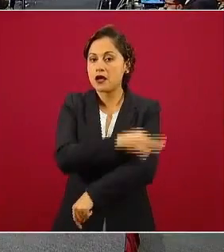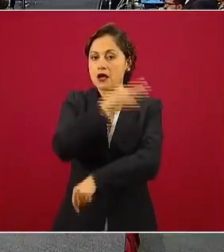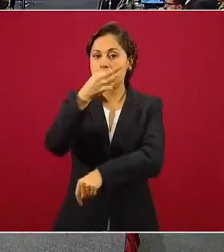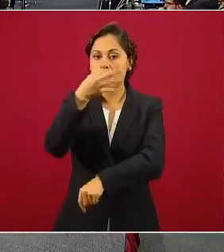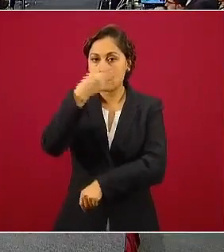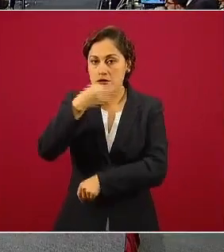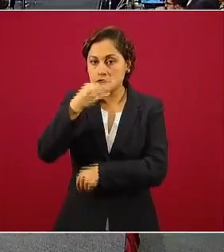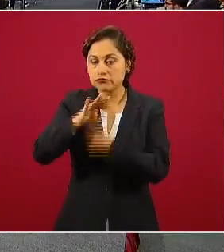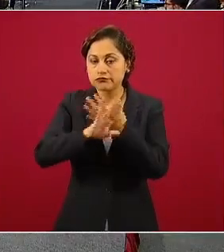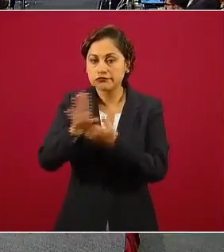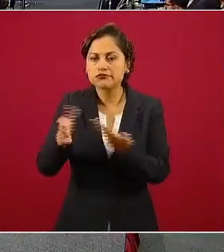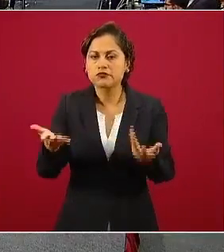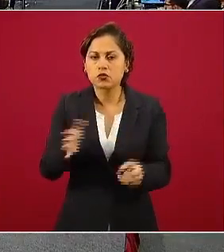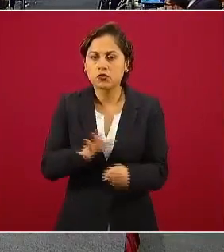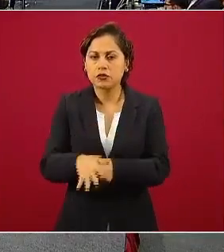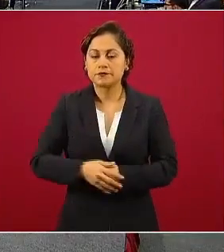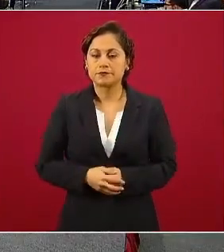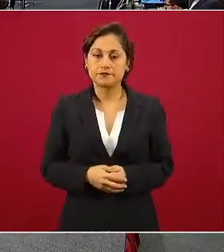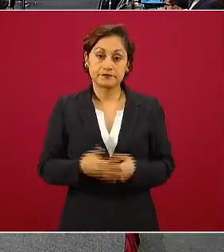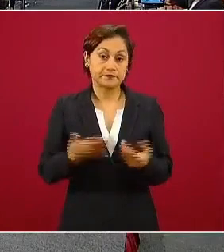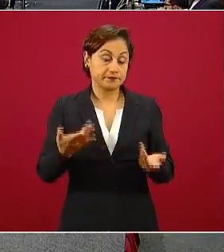todo eso tiene que ver con